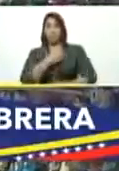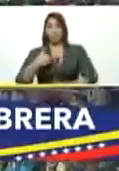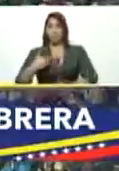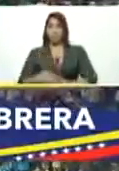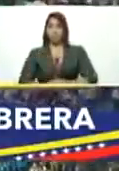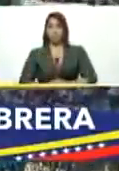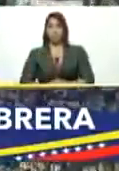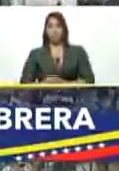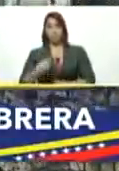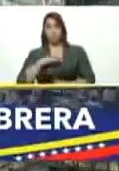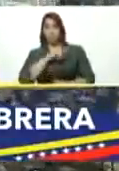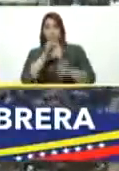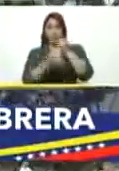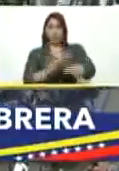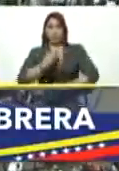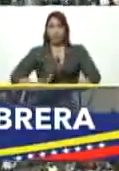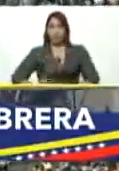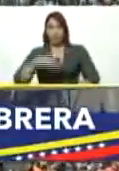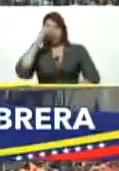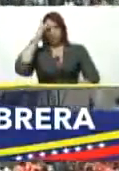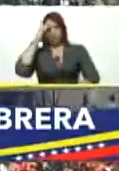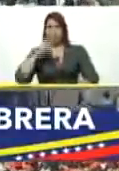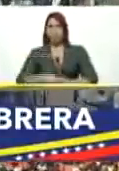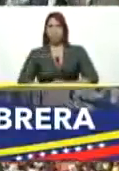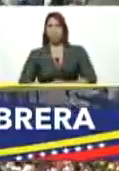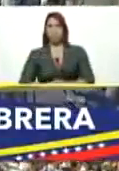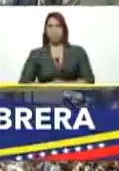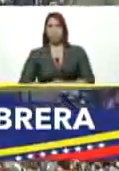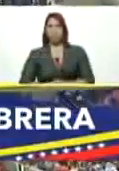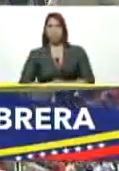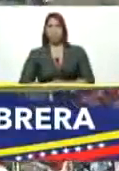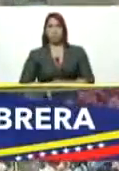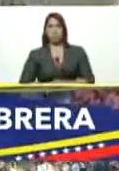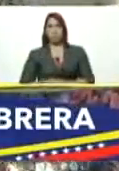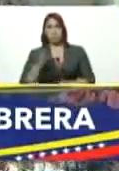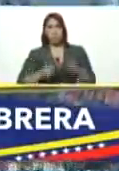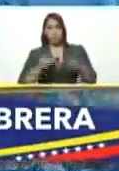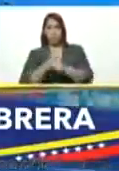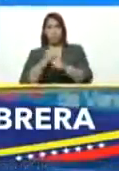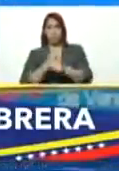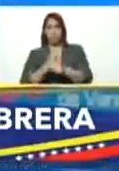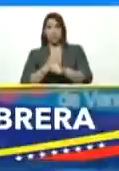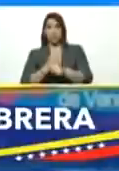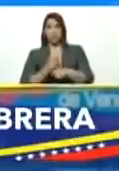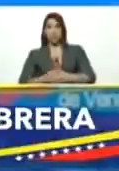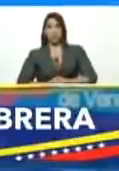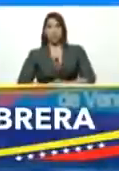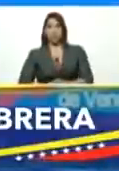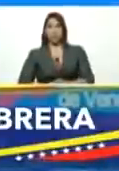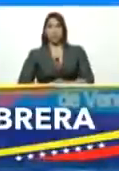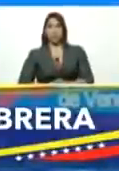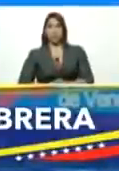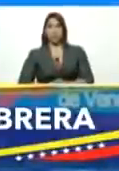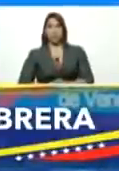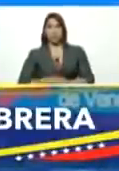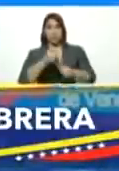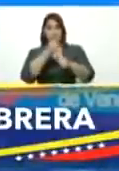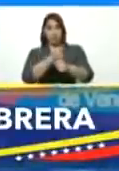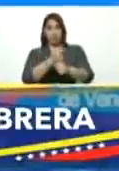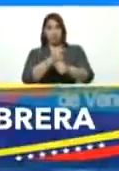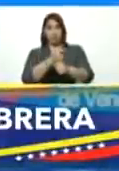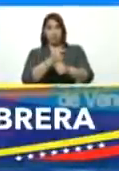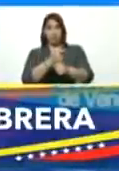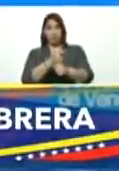nuestra vicepresidente ejecutiva abogada laboralista se graduó de abogada